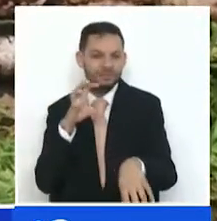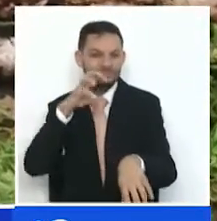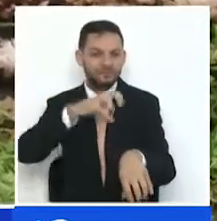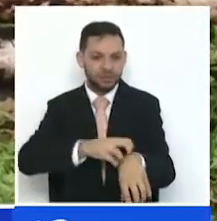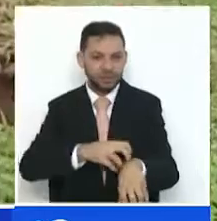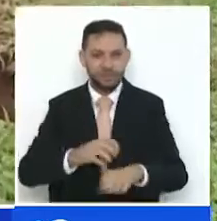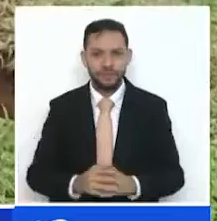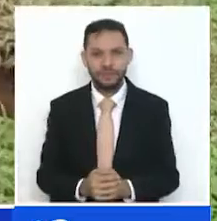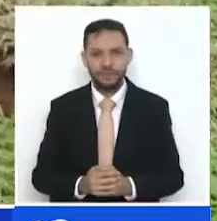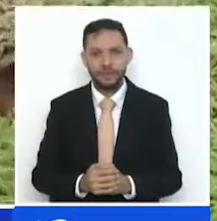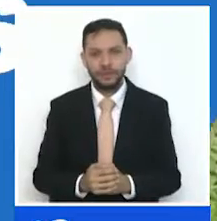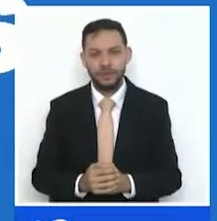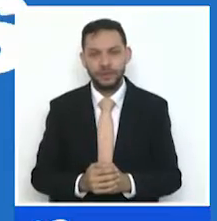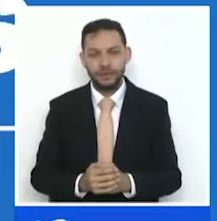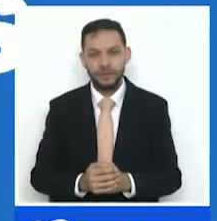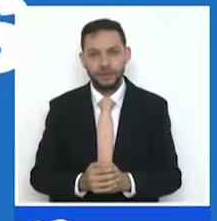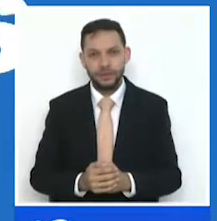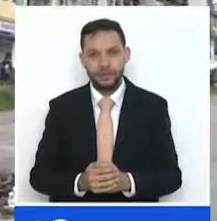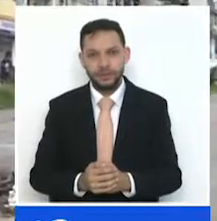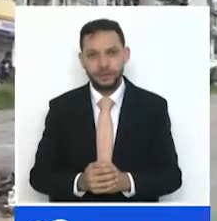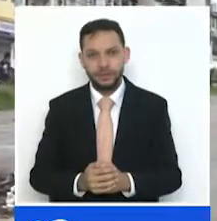últimos días.